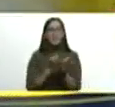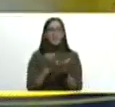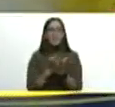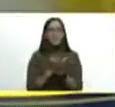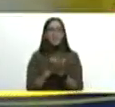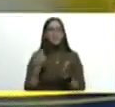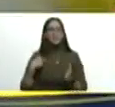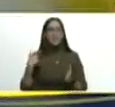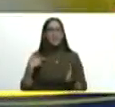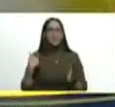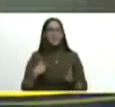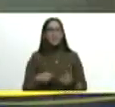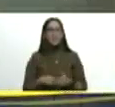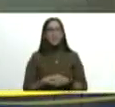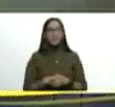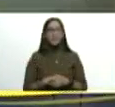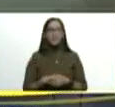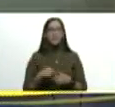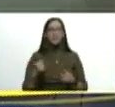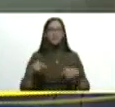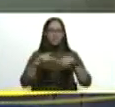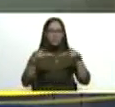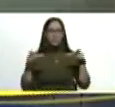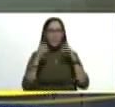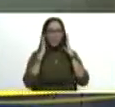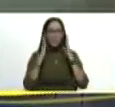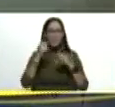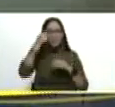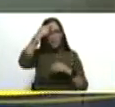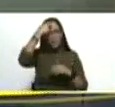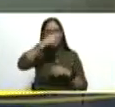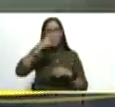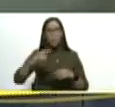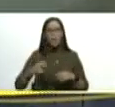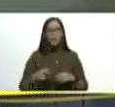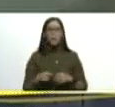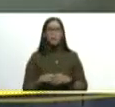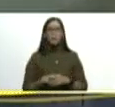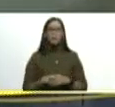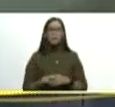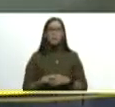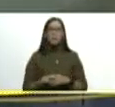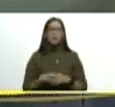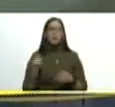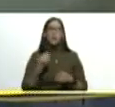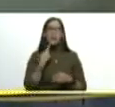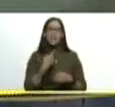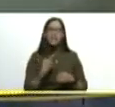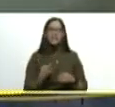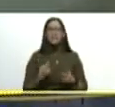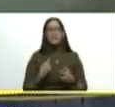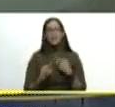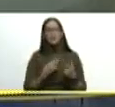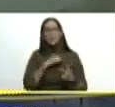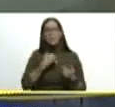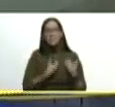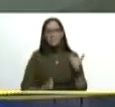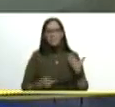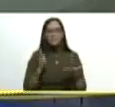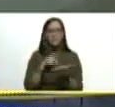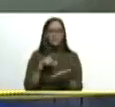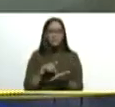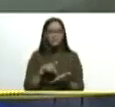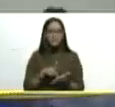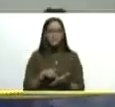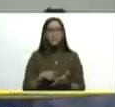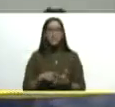un sitio para atender a nuestro pueblo con estas especialidades? Pero aquí está, como que le decimos, la joya de la corona, presidente. Vamos a llegar aquí a